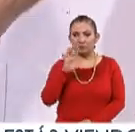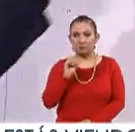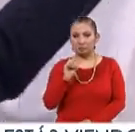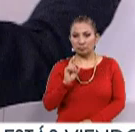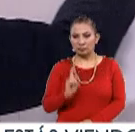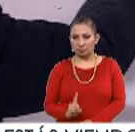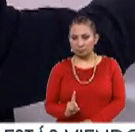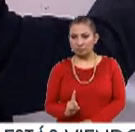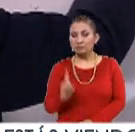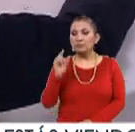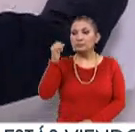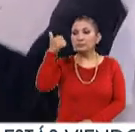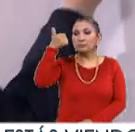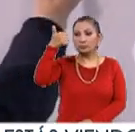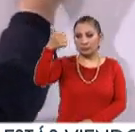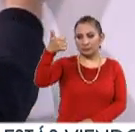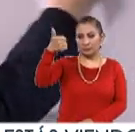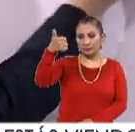más